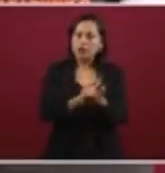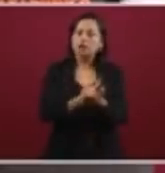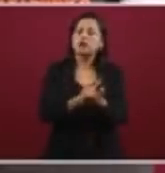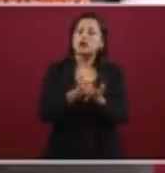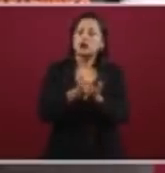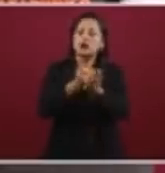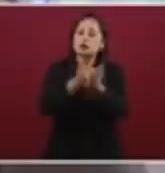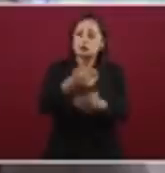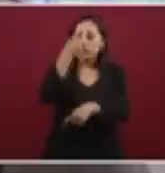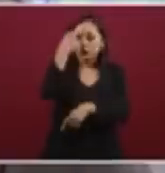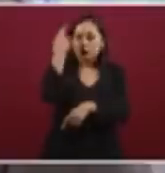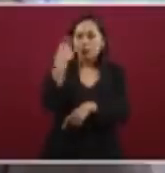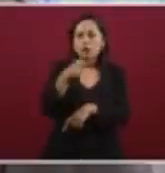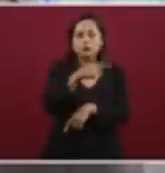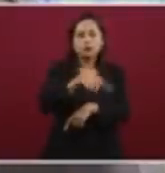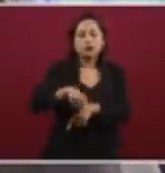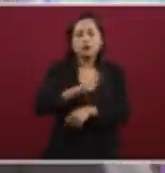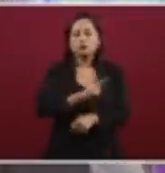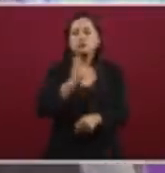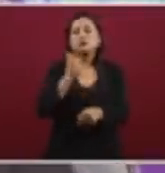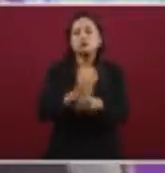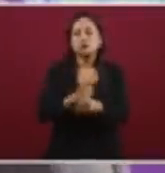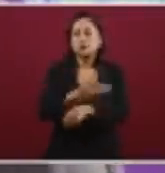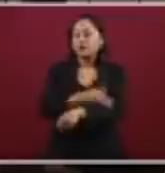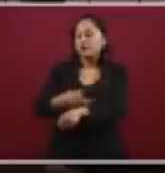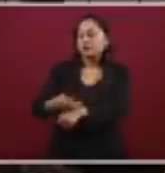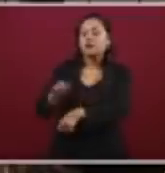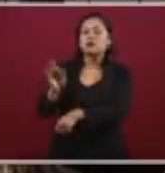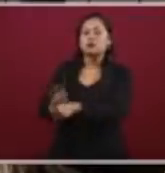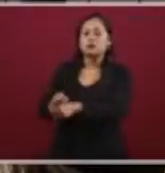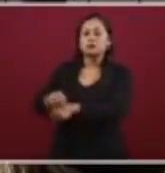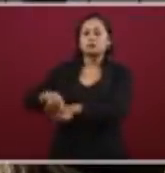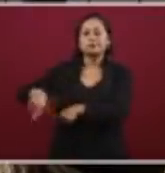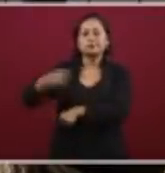vienen exigiendo desde hace cinco años muchas gracias